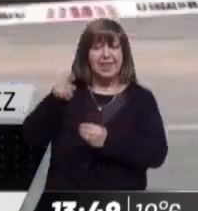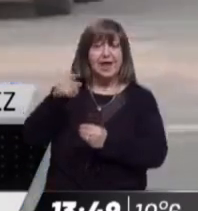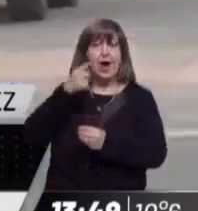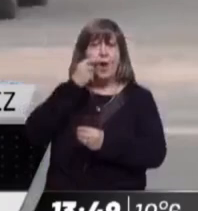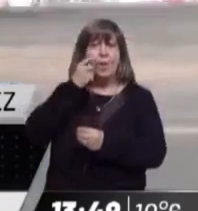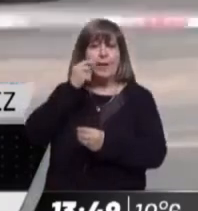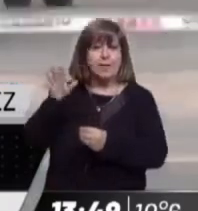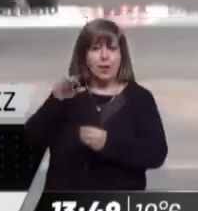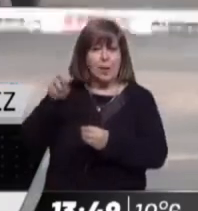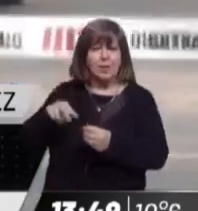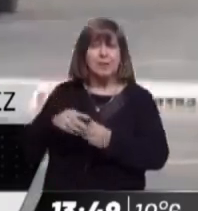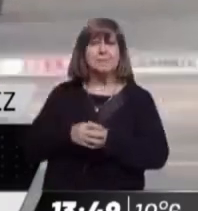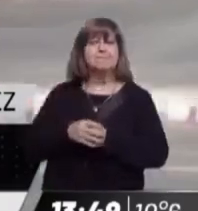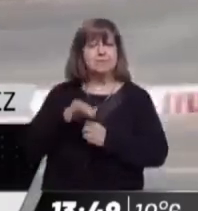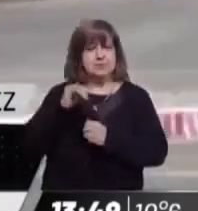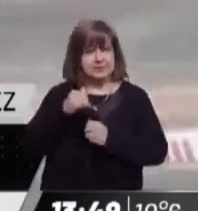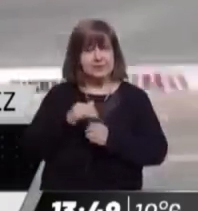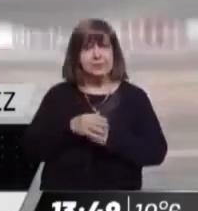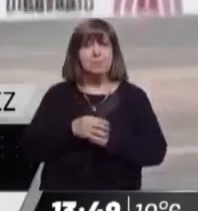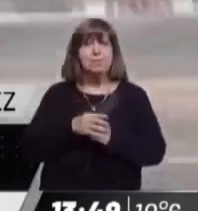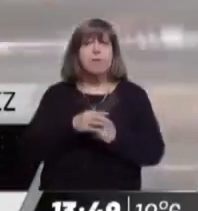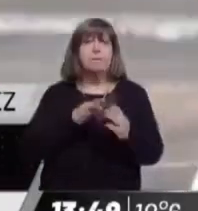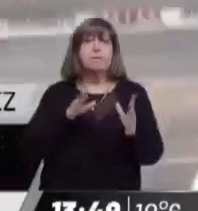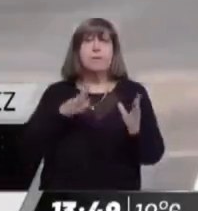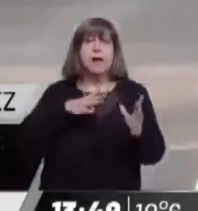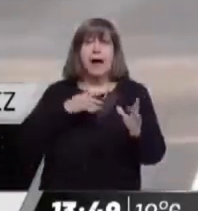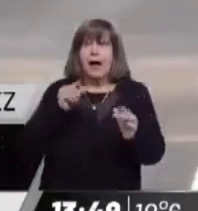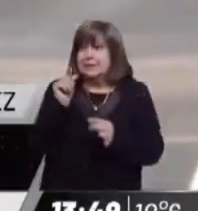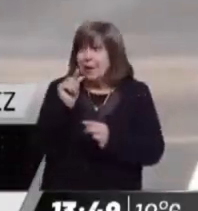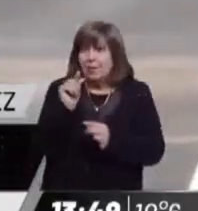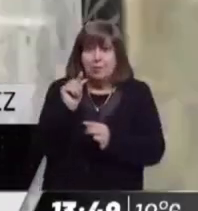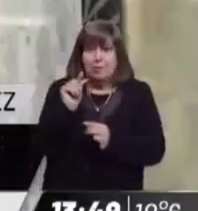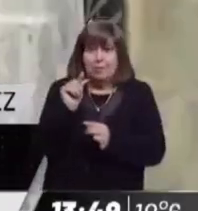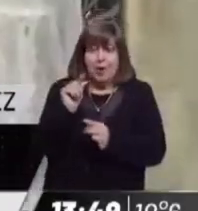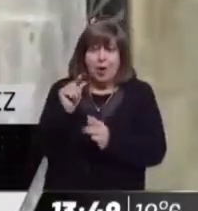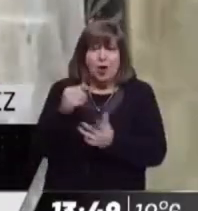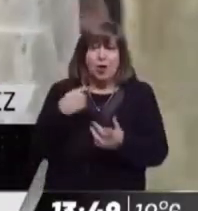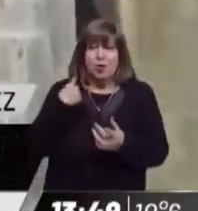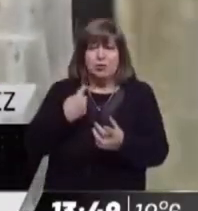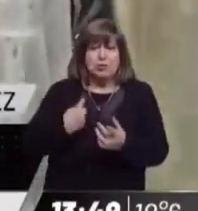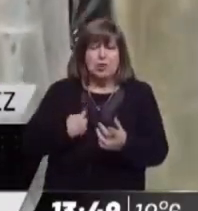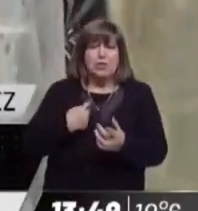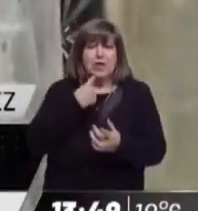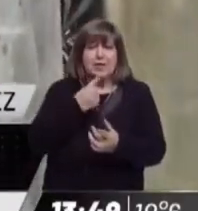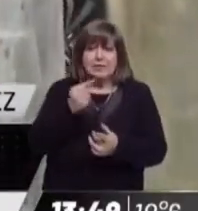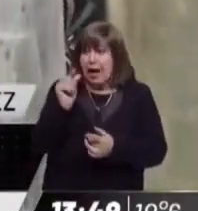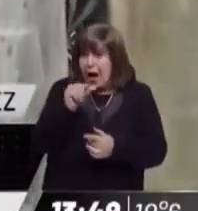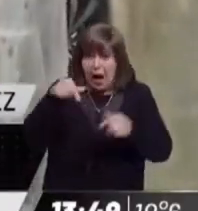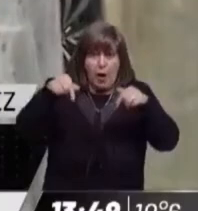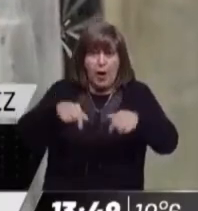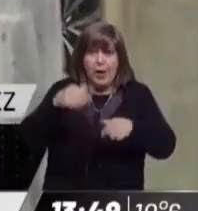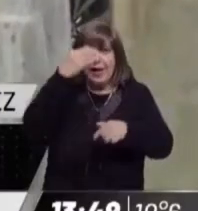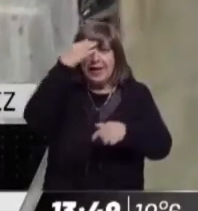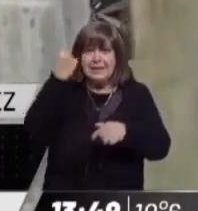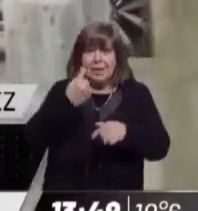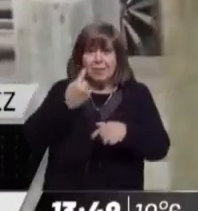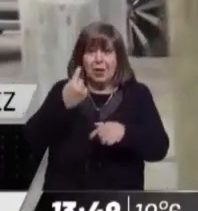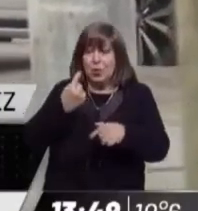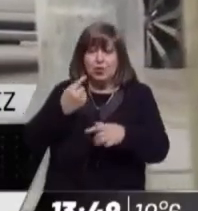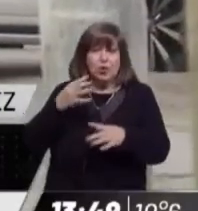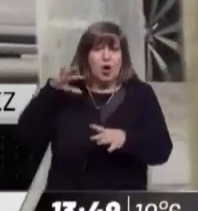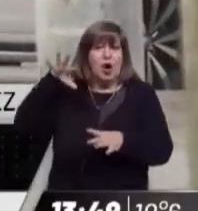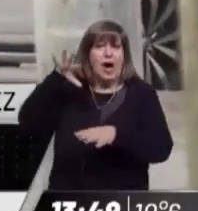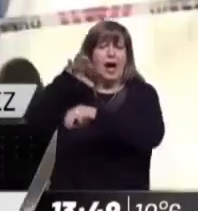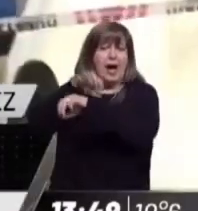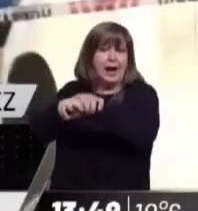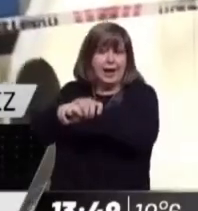Seguramente que sí, muchos datos no han trascendido porque ha sido hace instantes nada más, te diré 15 minutos, no más de eso,